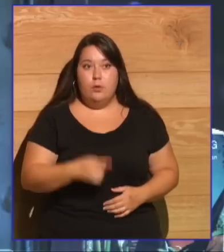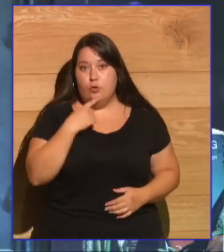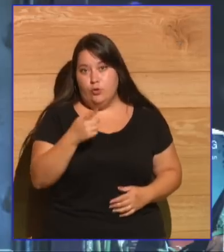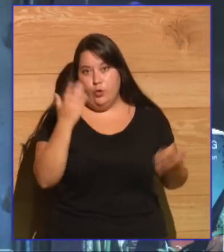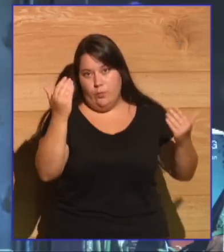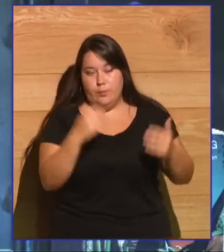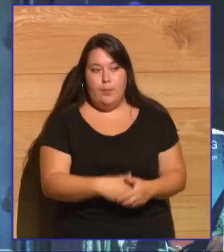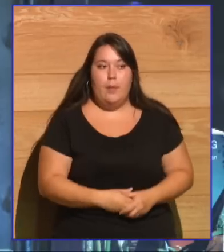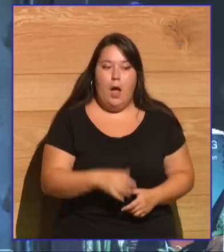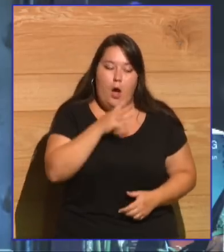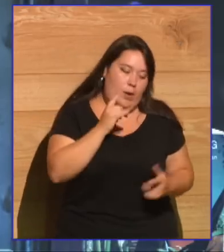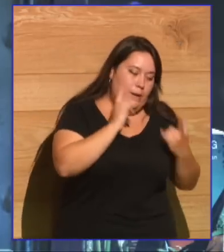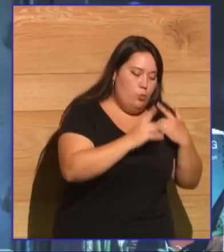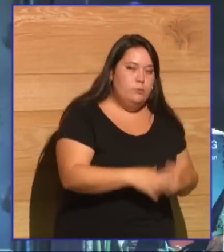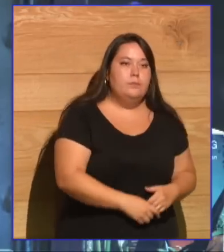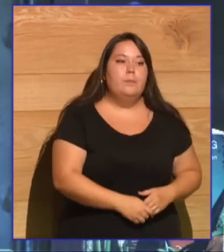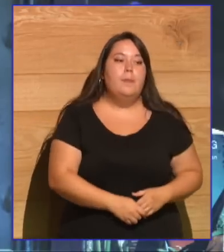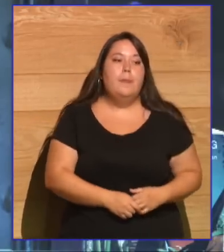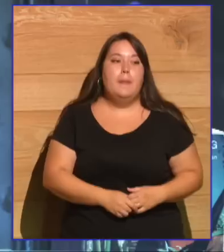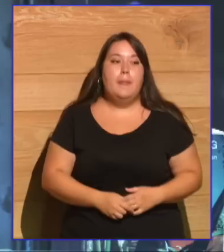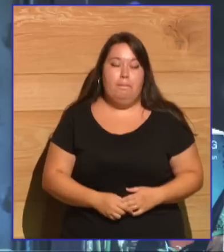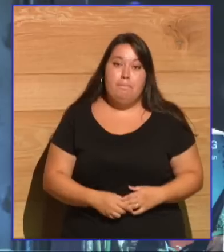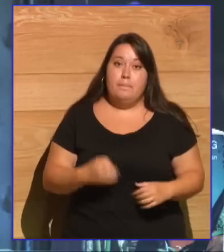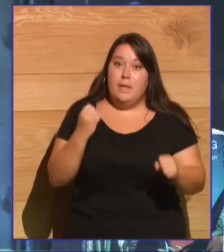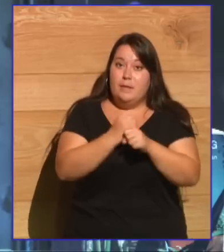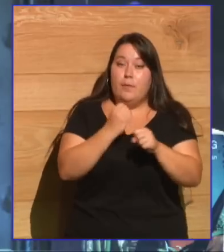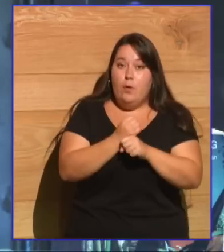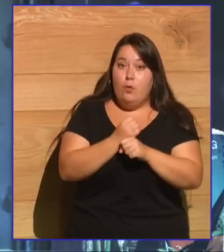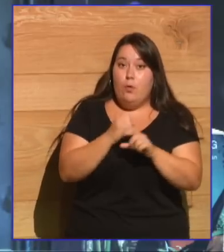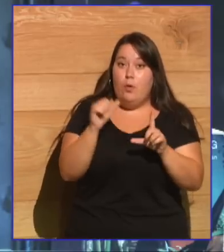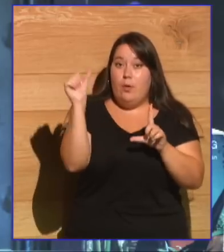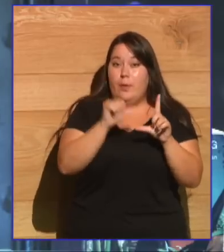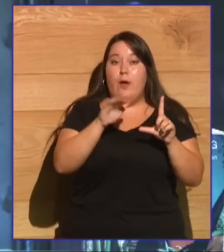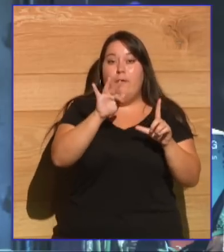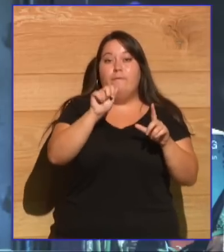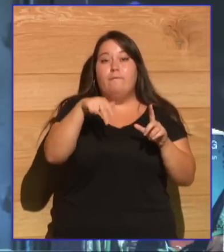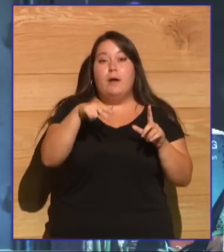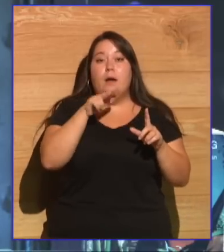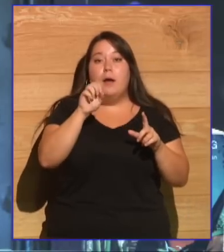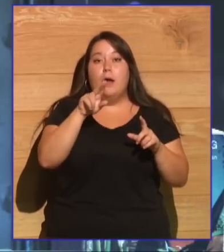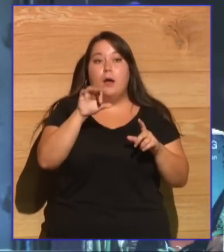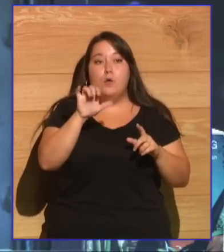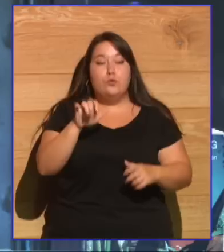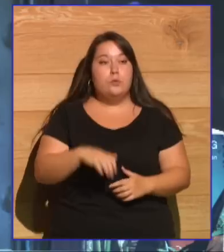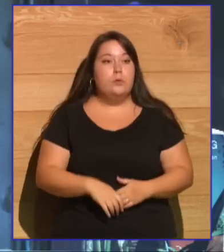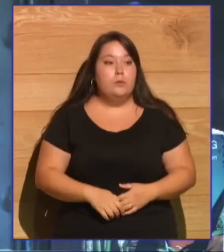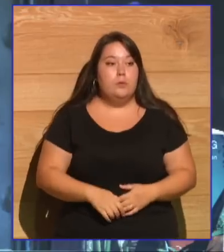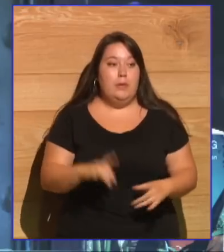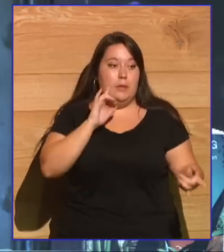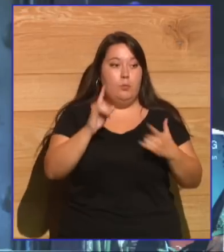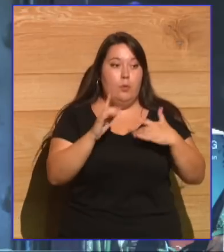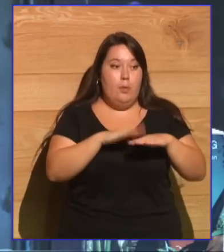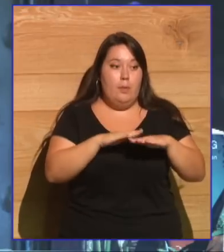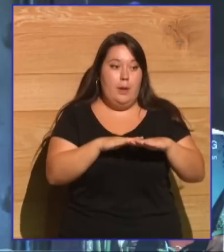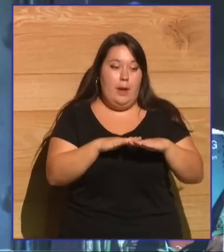desde aquí ya que llamó y el trabajo que hizo un fan house le gustó muchísimo spielberg entonces le damos para que dirigirá la película no